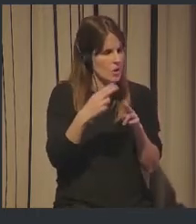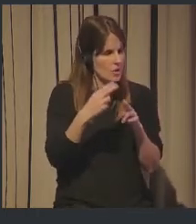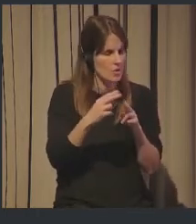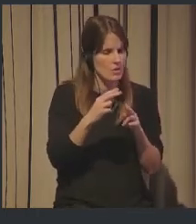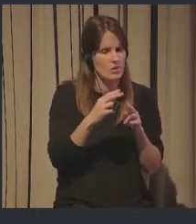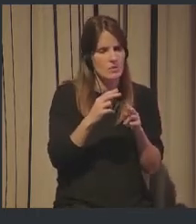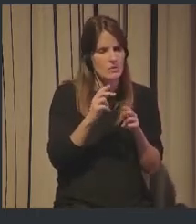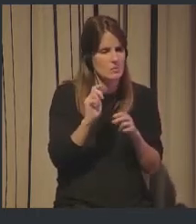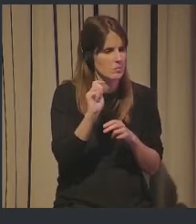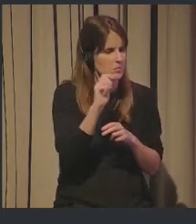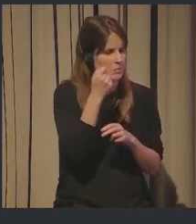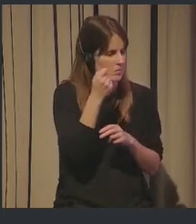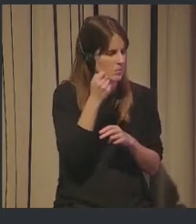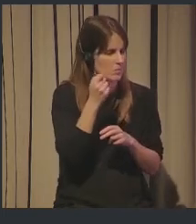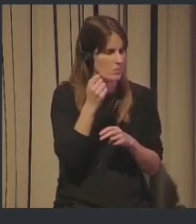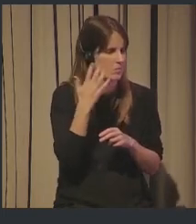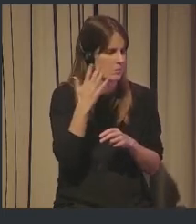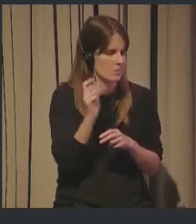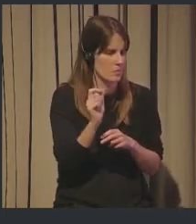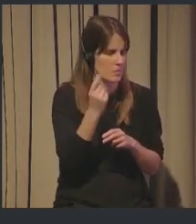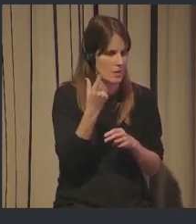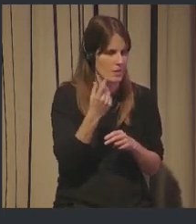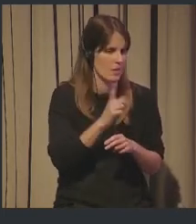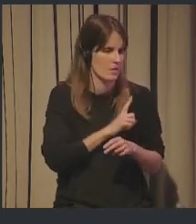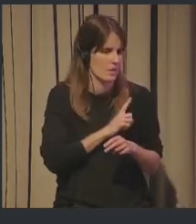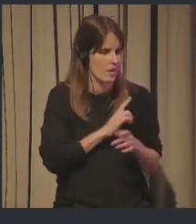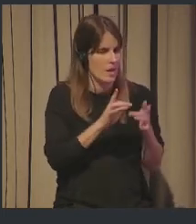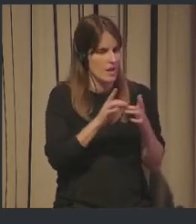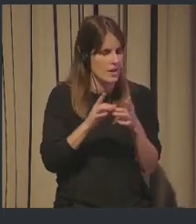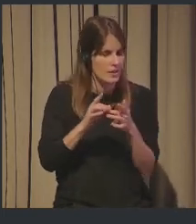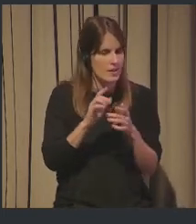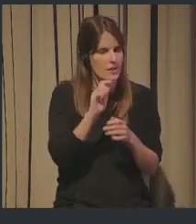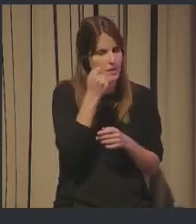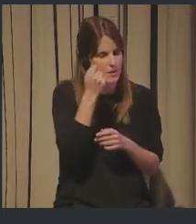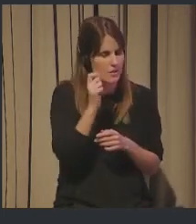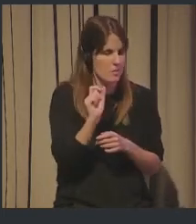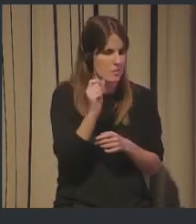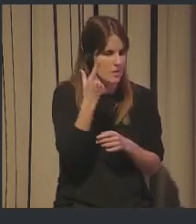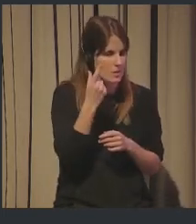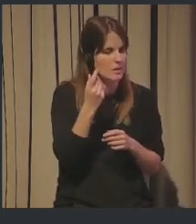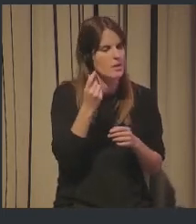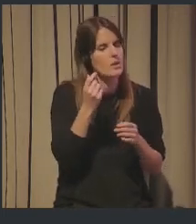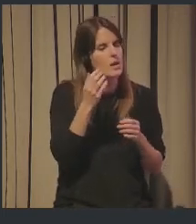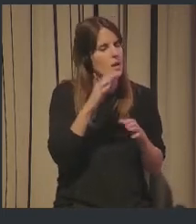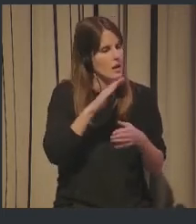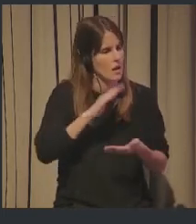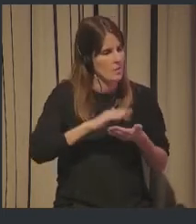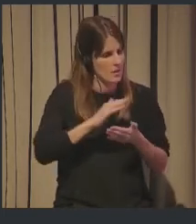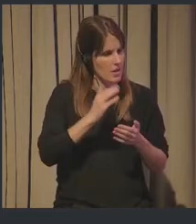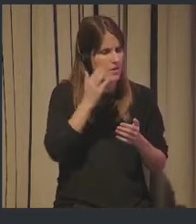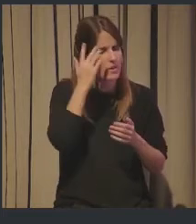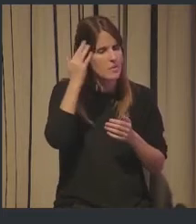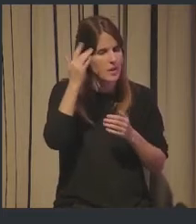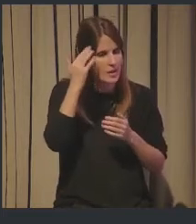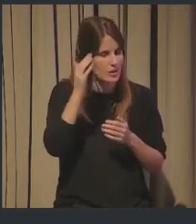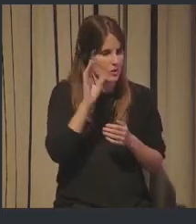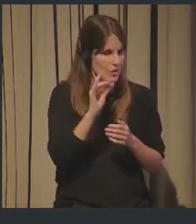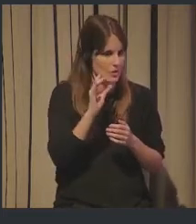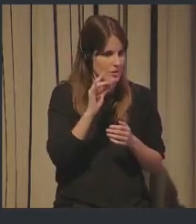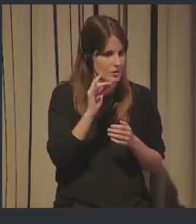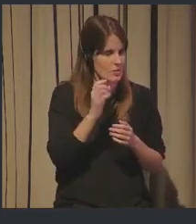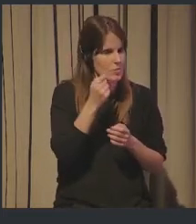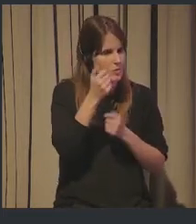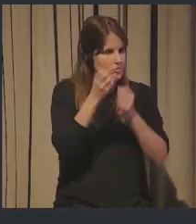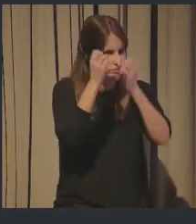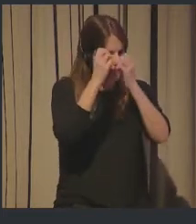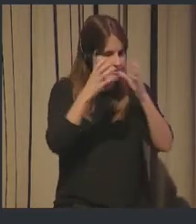más exitosos y los líderes militares de más éxito son gente muy imaginativa. Lo que hacen es crear estas cosas imaginativas